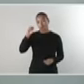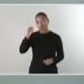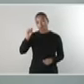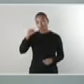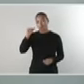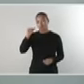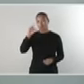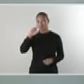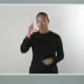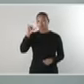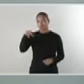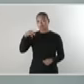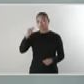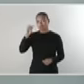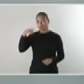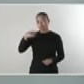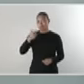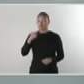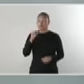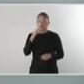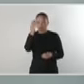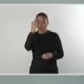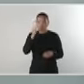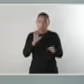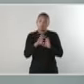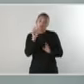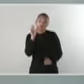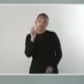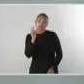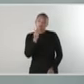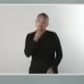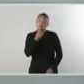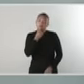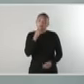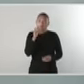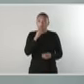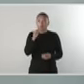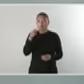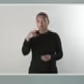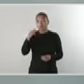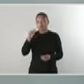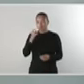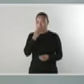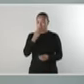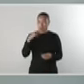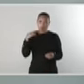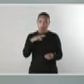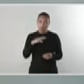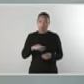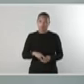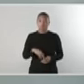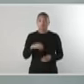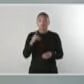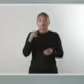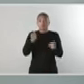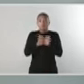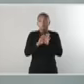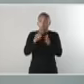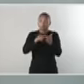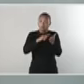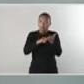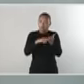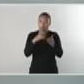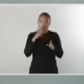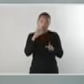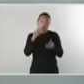yo creo que 30 segundos deben de ser suficientes esta elección lo que consiste es elegir entre dos opciones que se